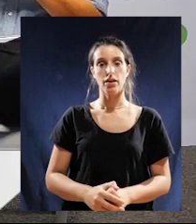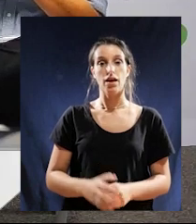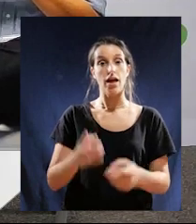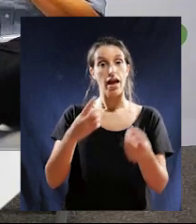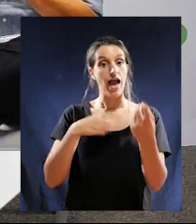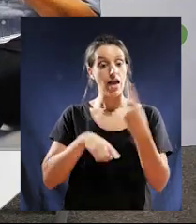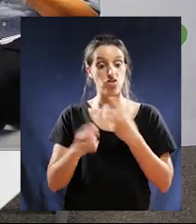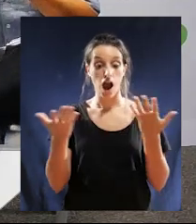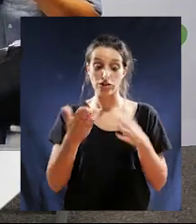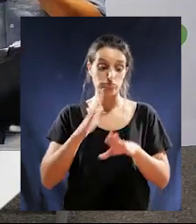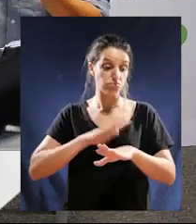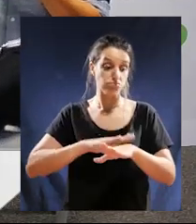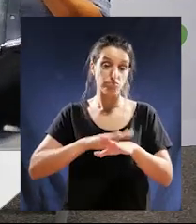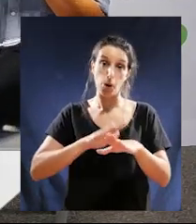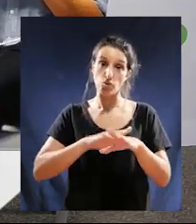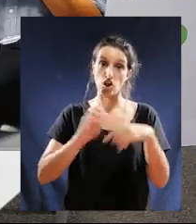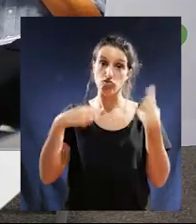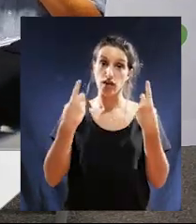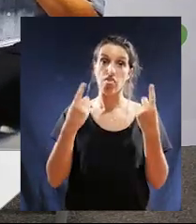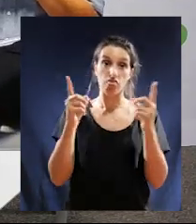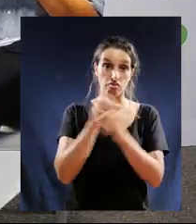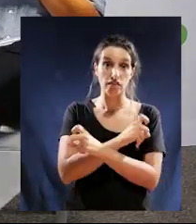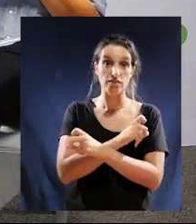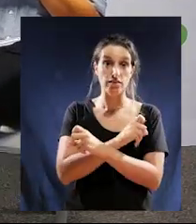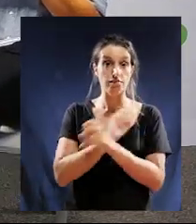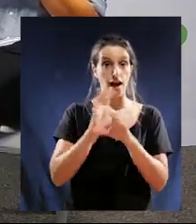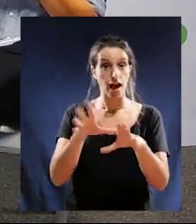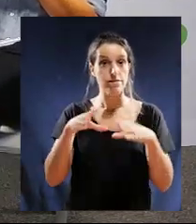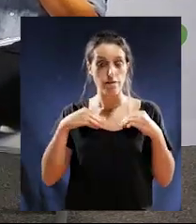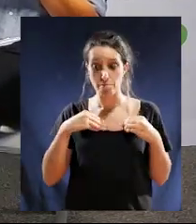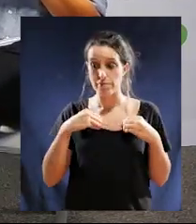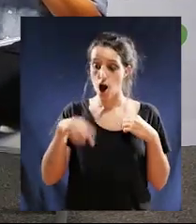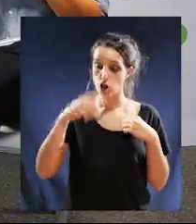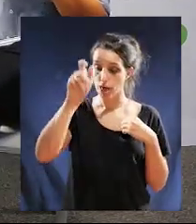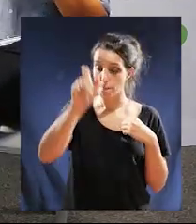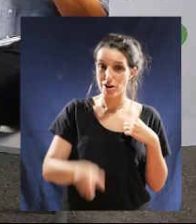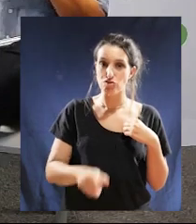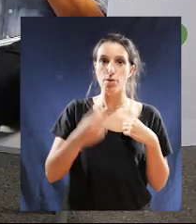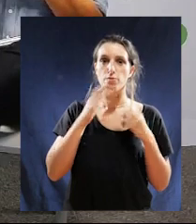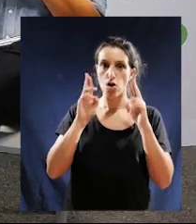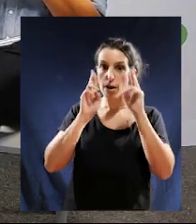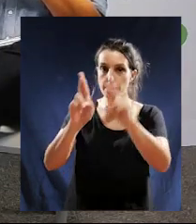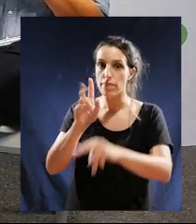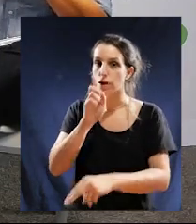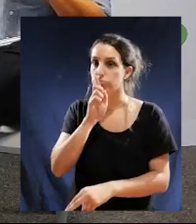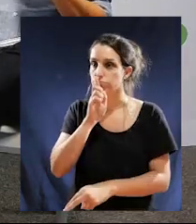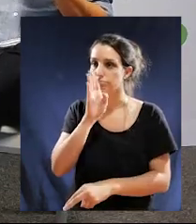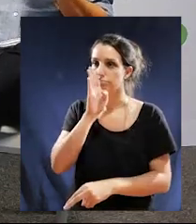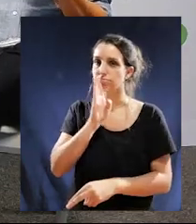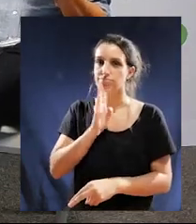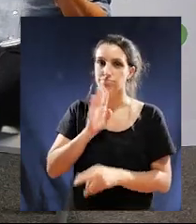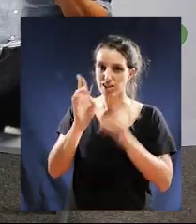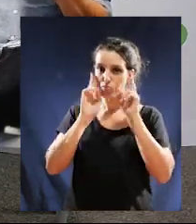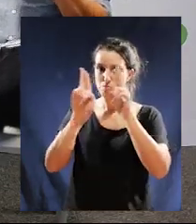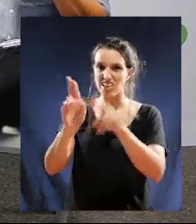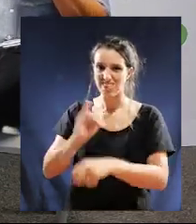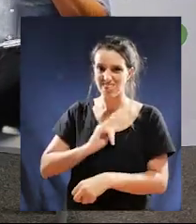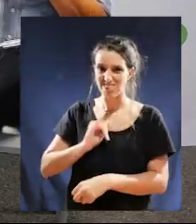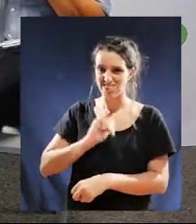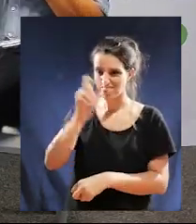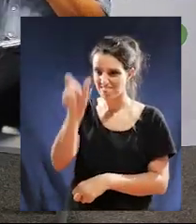estando en estos tiempos nos cuesta muchísimo estar con el otro de silencio a respetarse